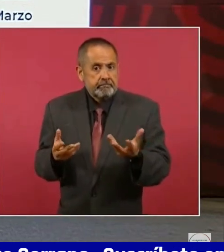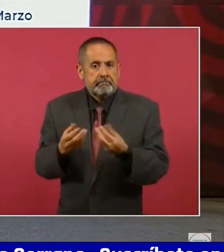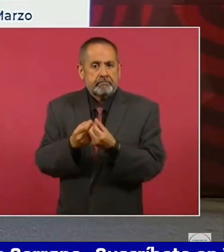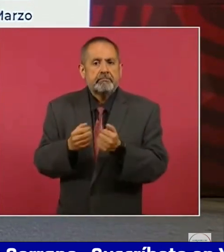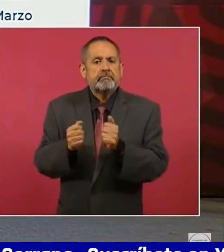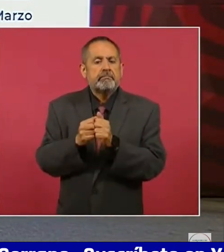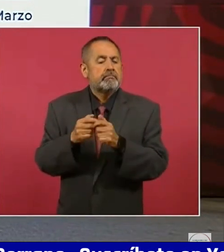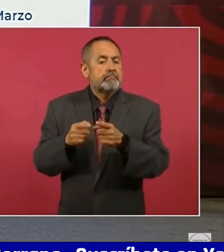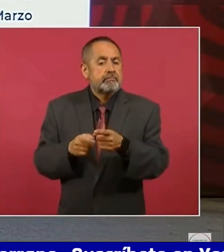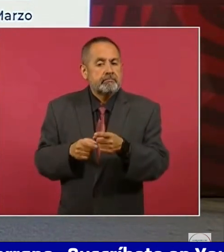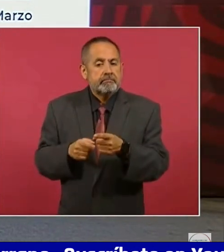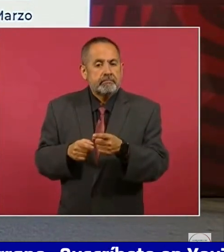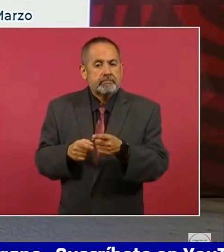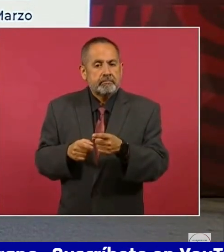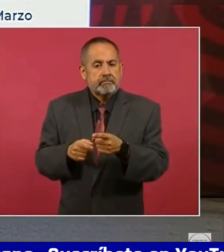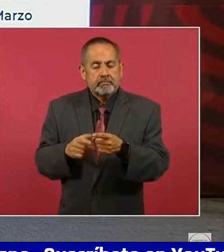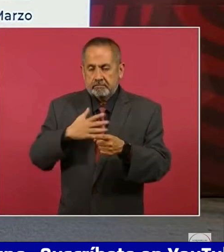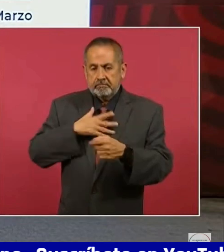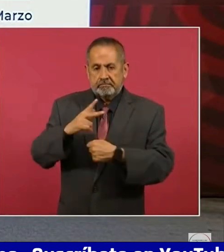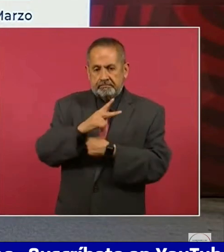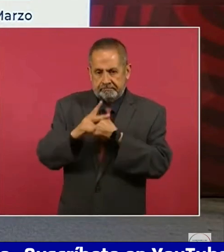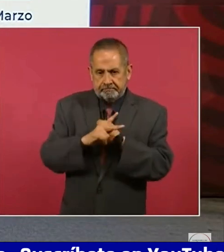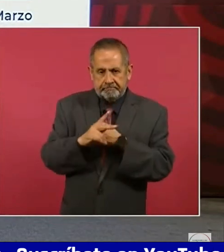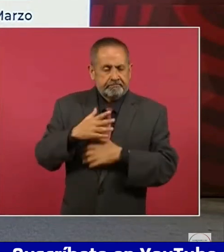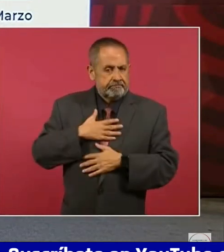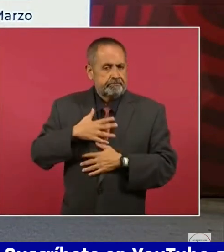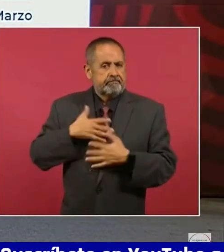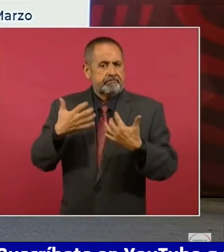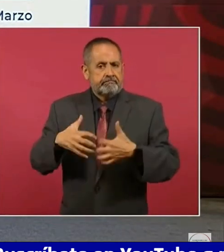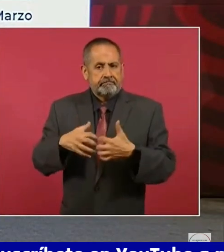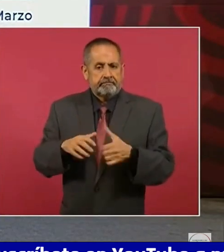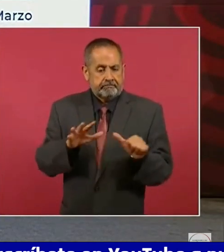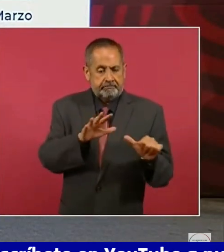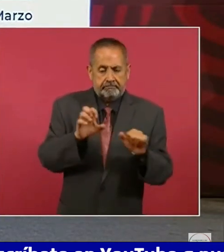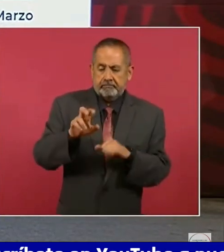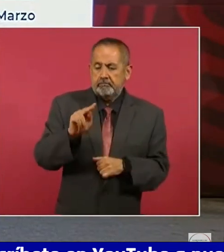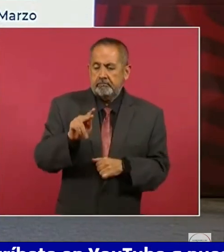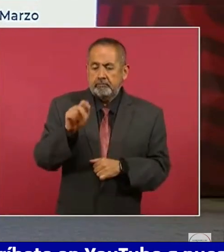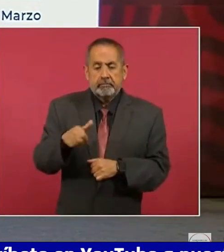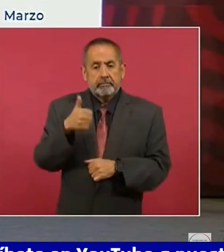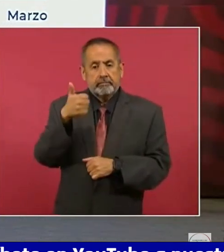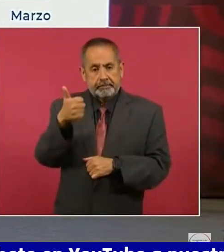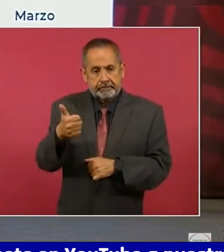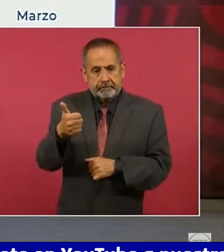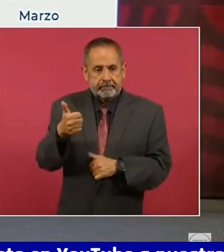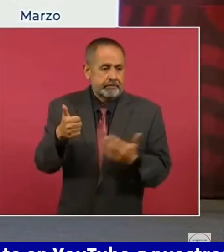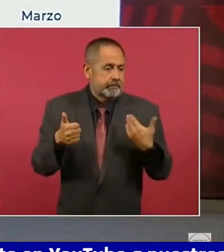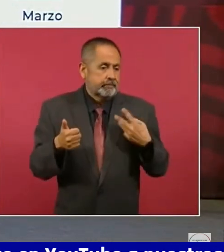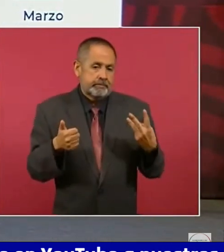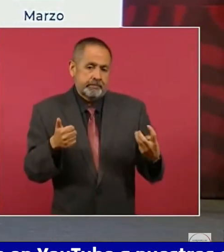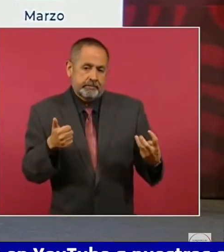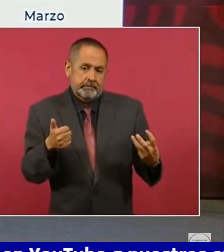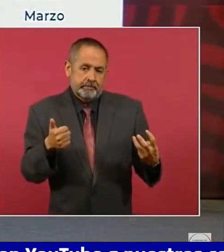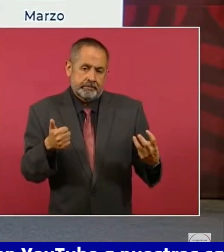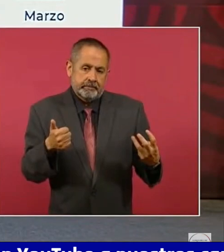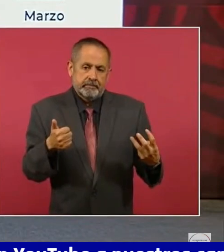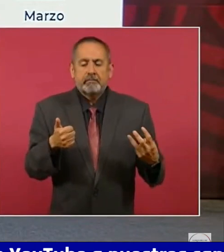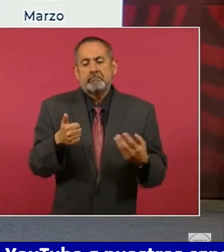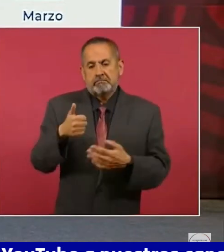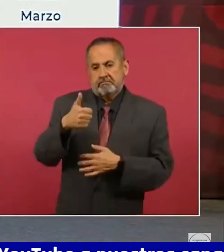ya nuestro país produce 686 de los 300 que